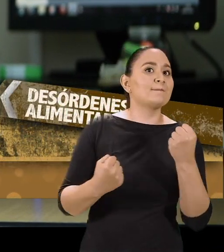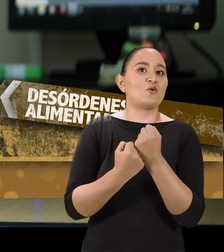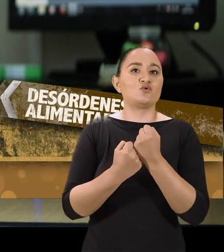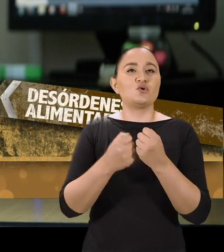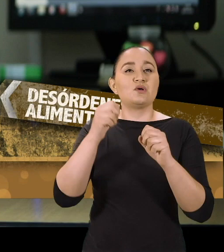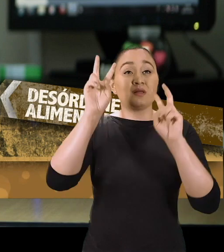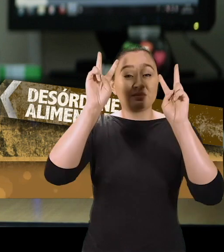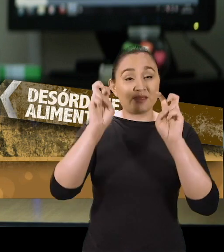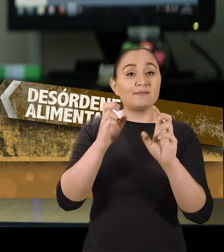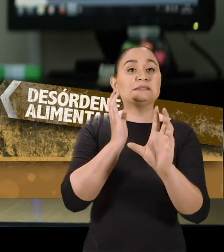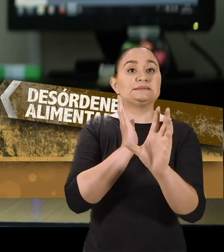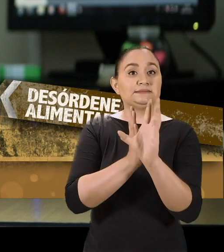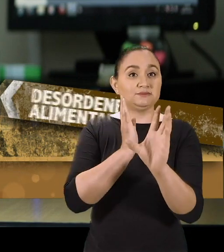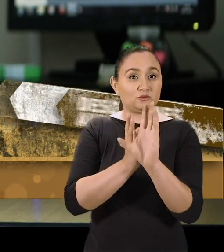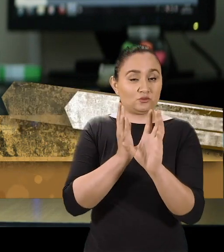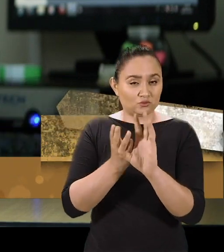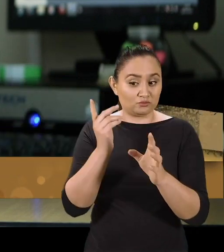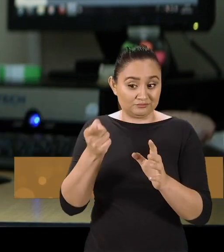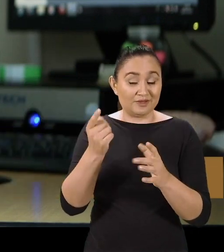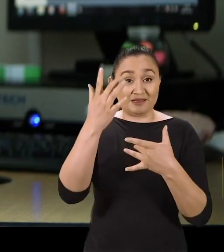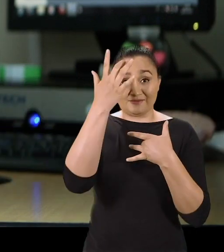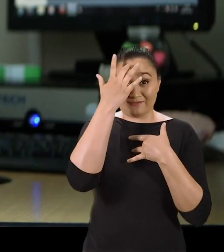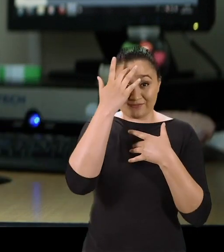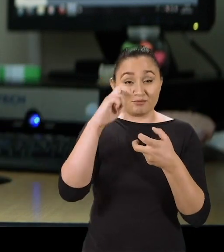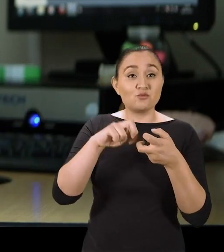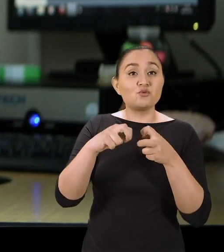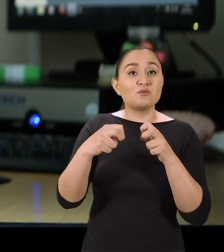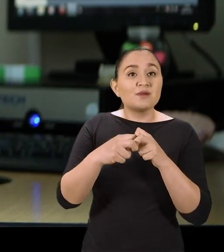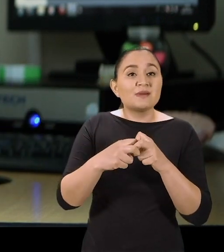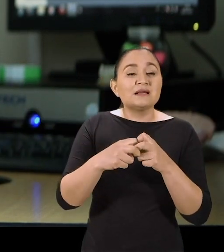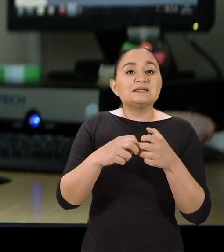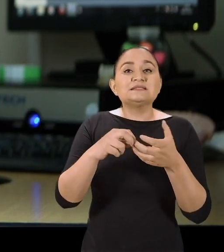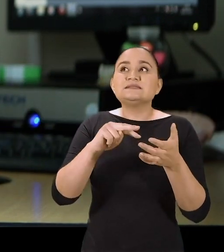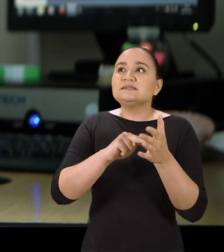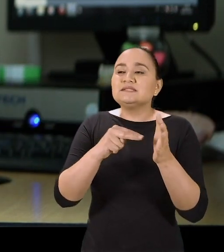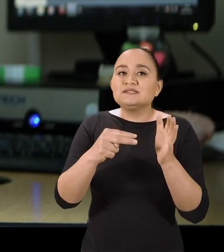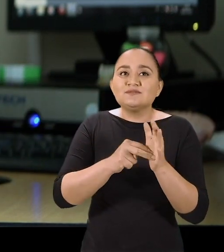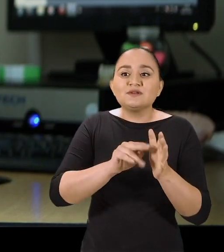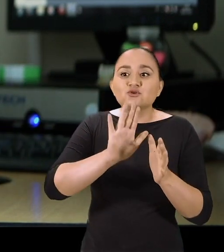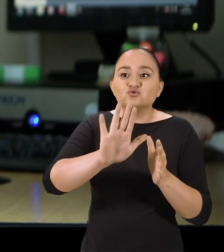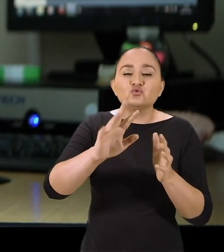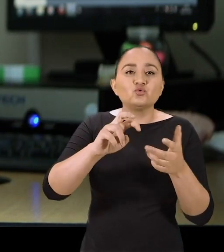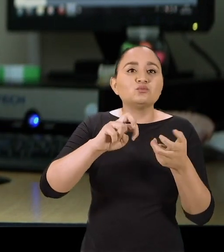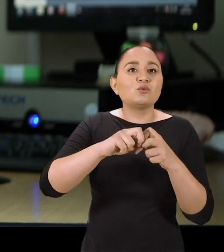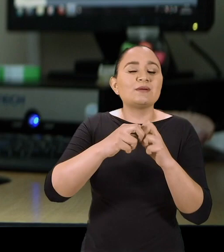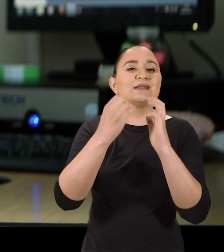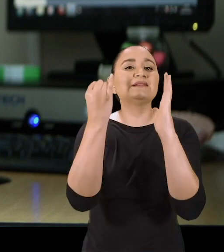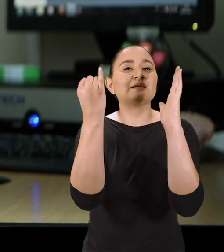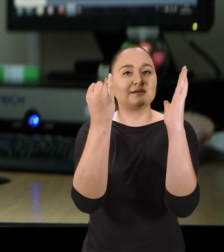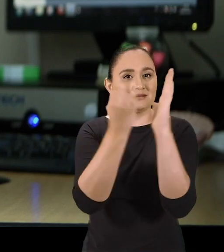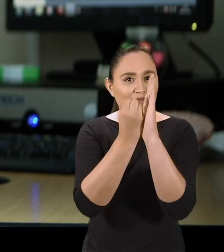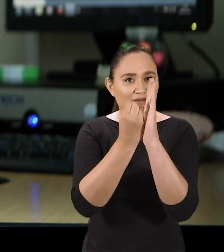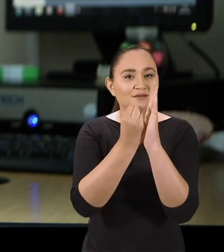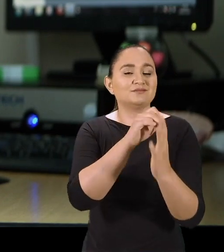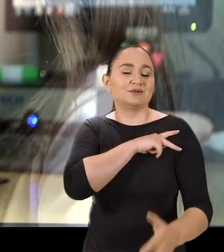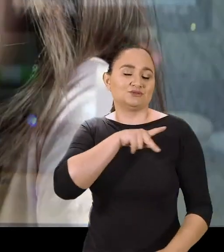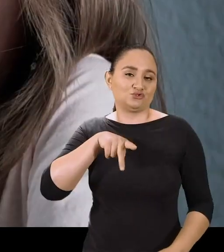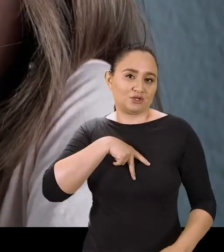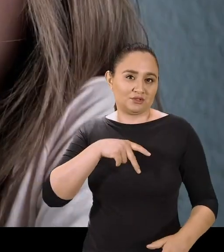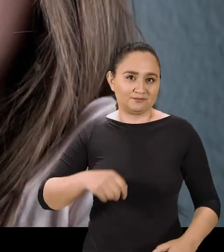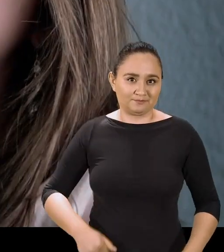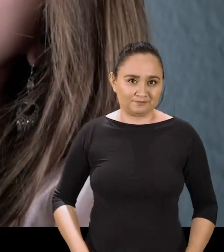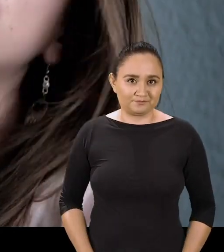hecho de que padezcan este tipo de problemas significa que de por sí ya tiene un problema de identidad ya tienen un problema de personalidad